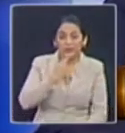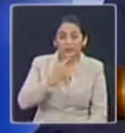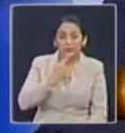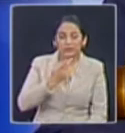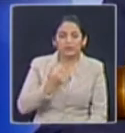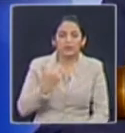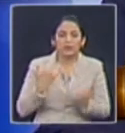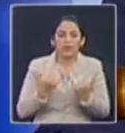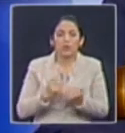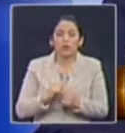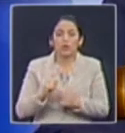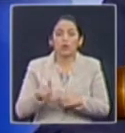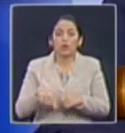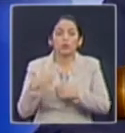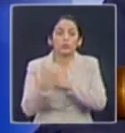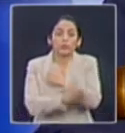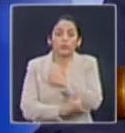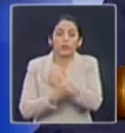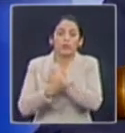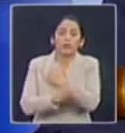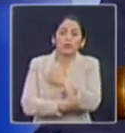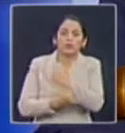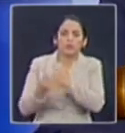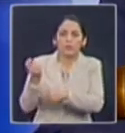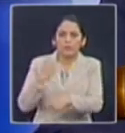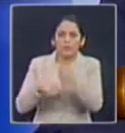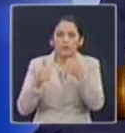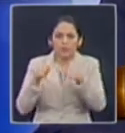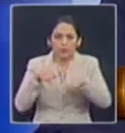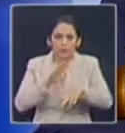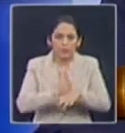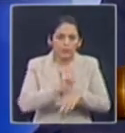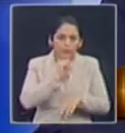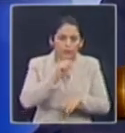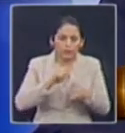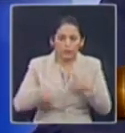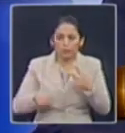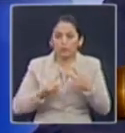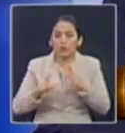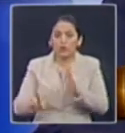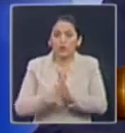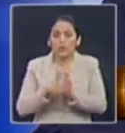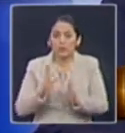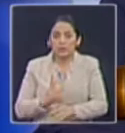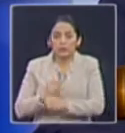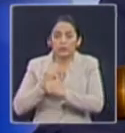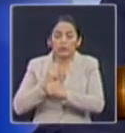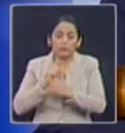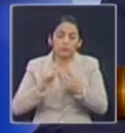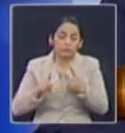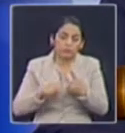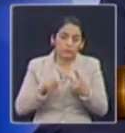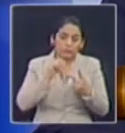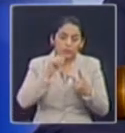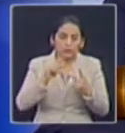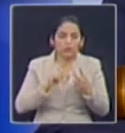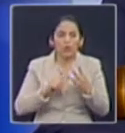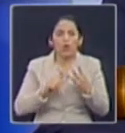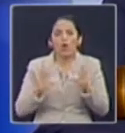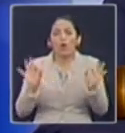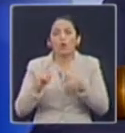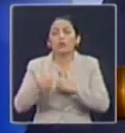de la competitividad, es el problema de la seguridad jurídica, es el tema de cómo vamos a afrontar la apertura o no hacia los